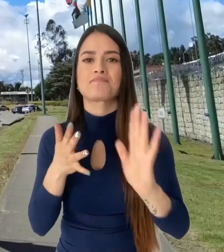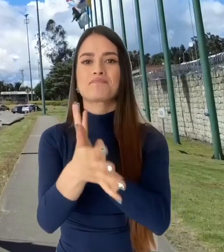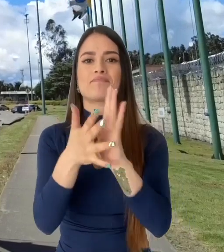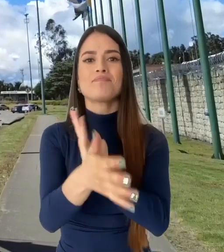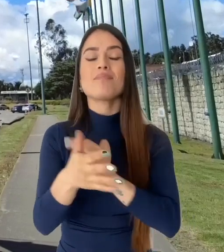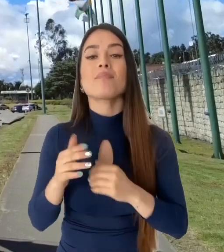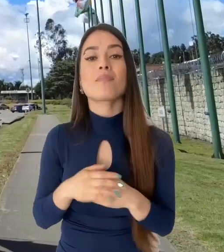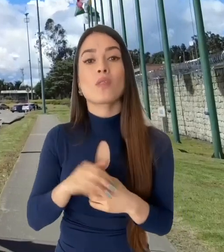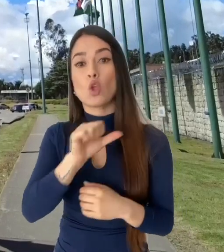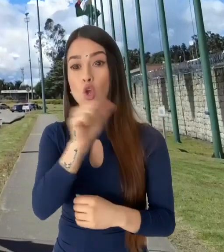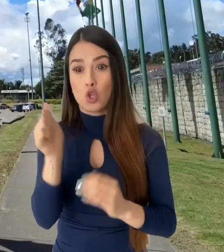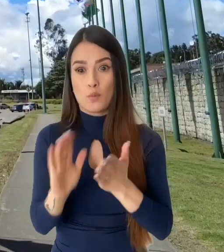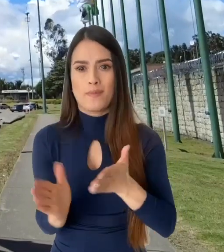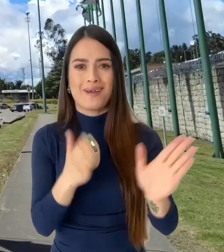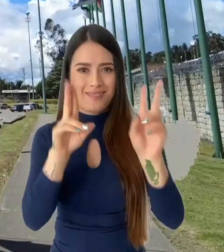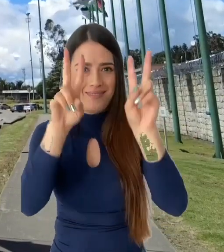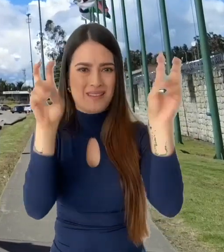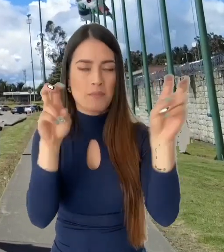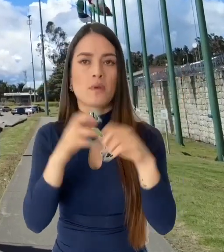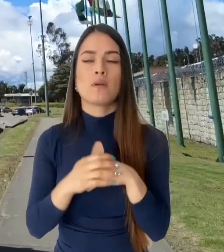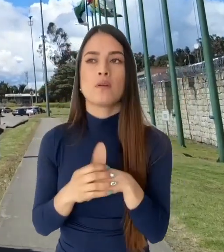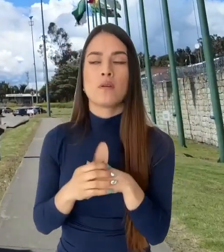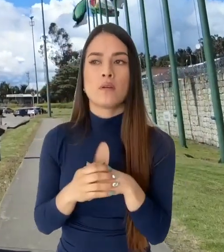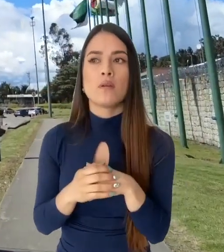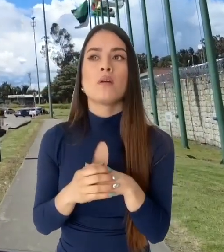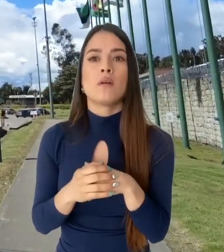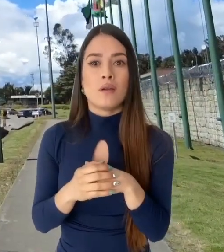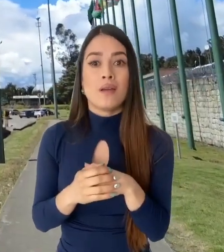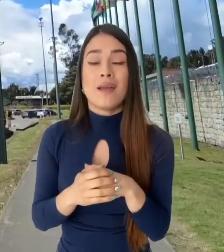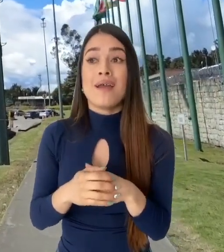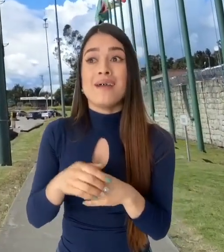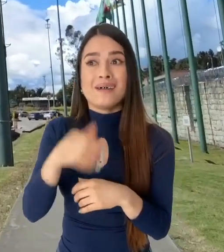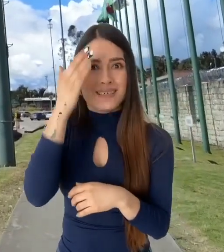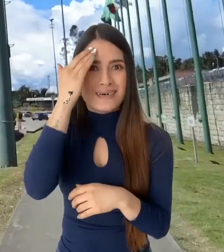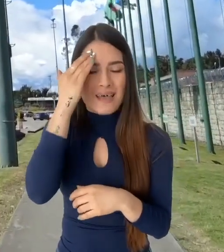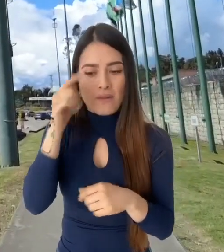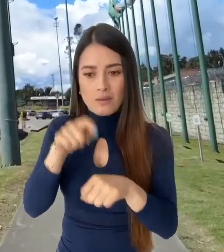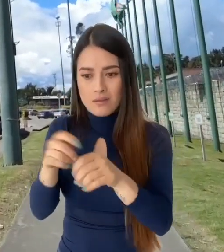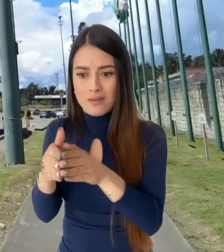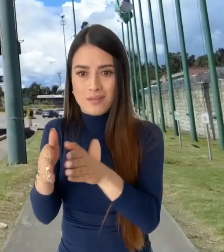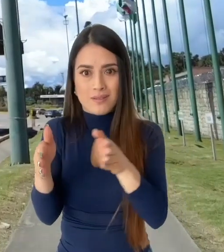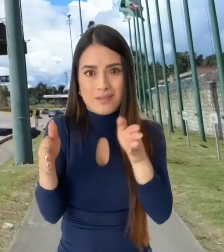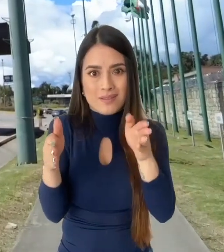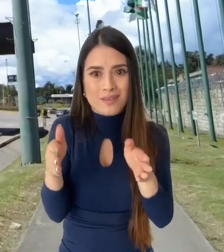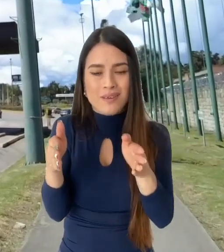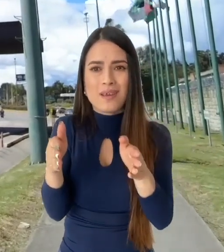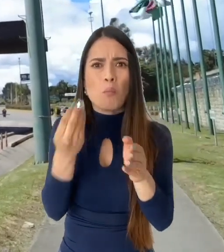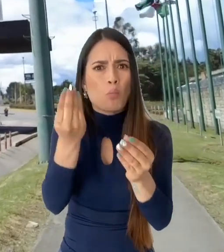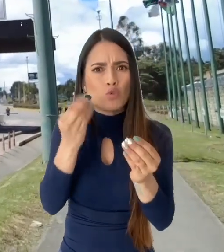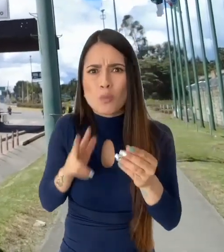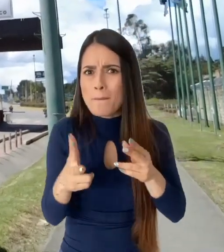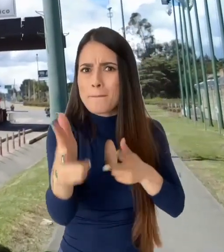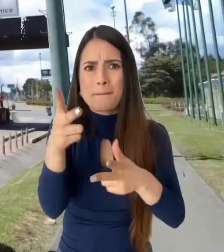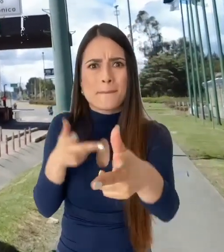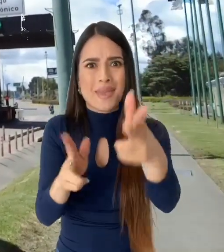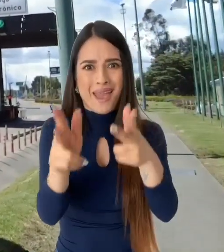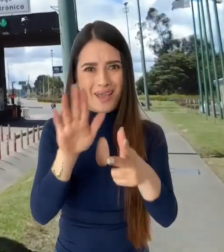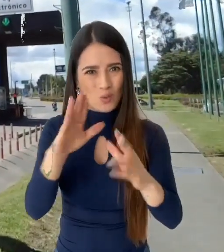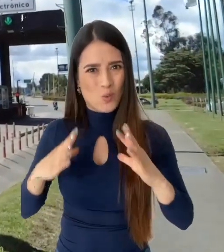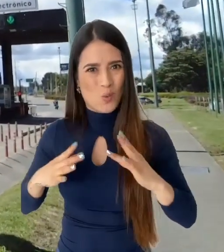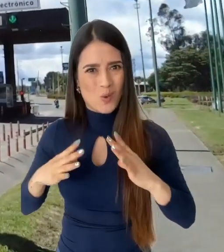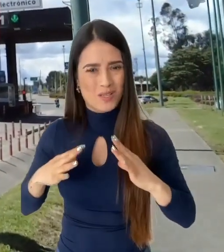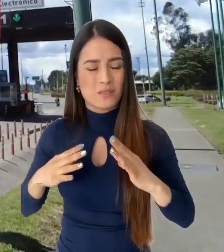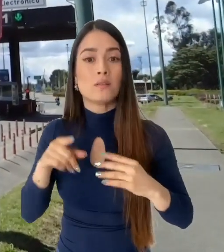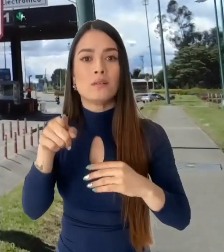temporada alta Zeta lo que identifica es preventivamente y antes de cada temporada del